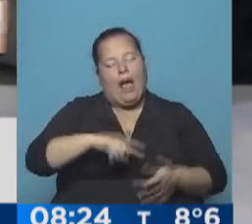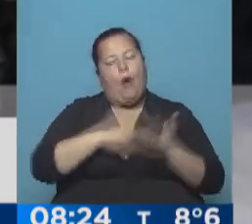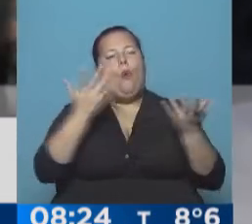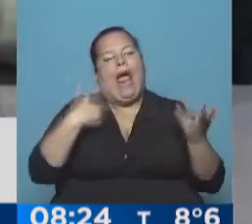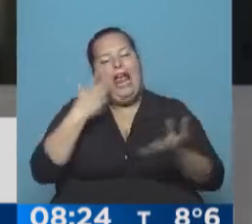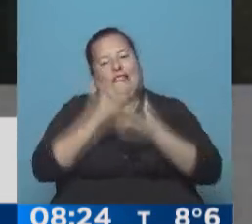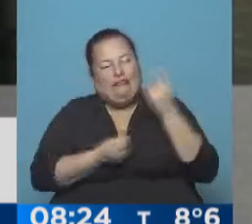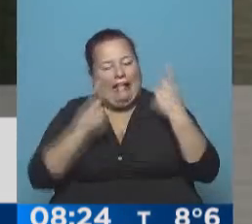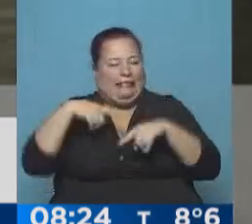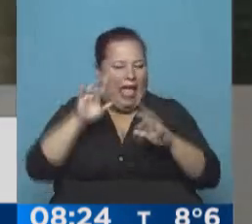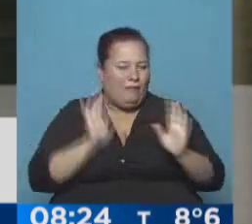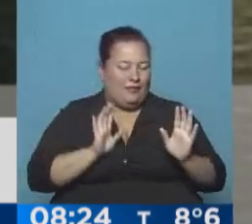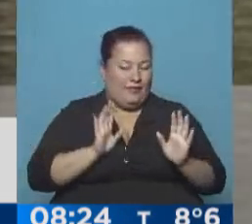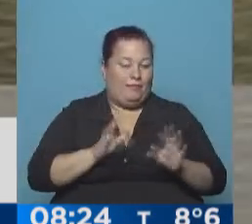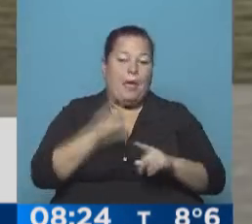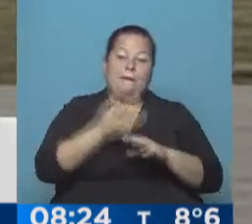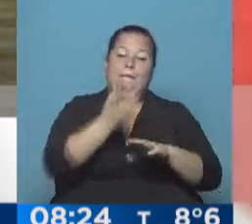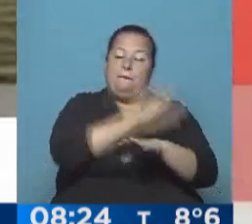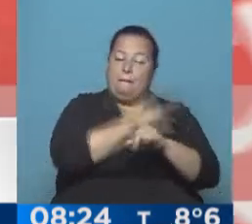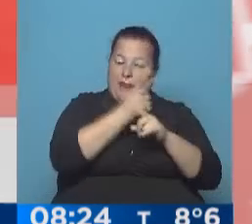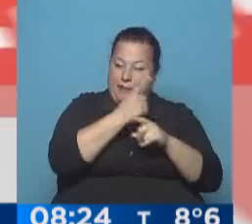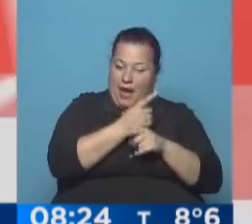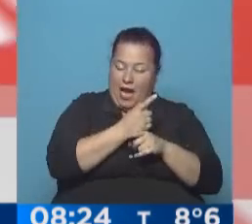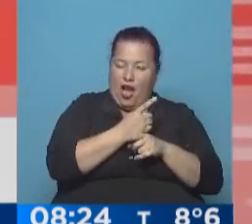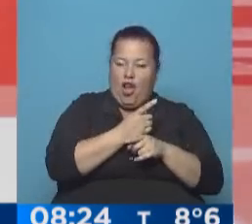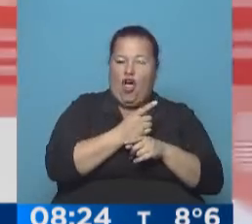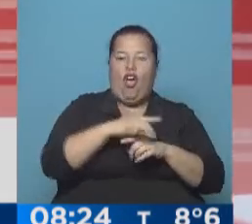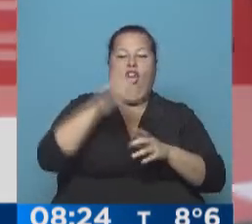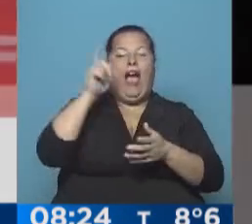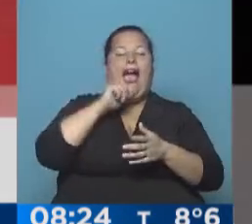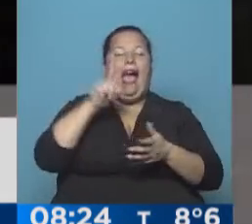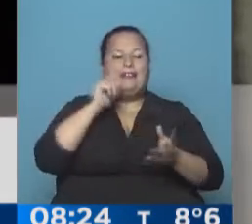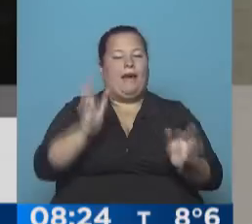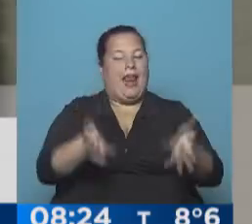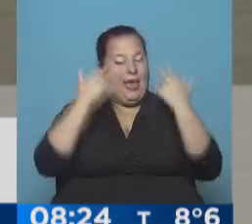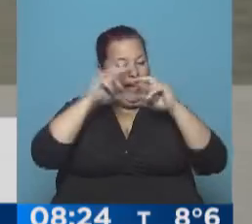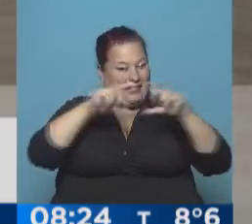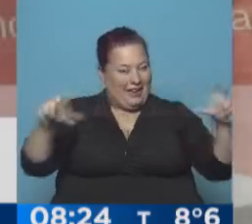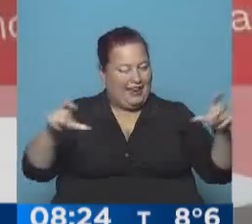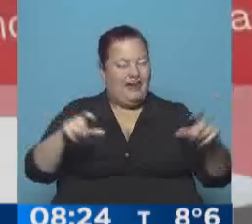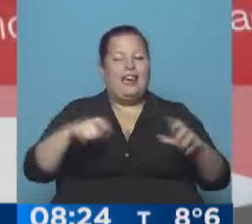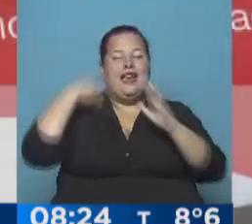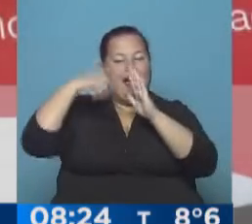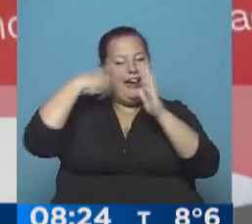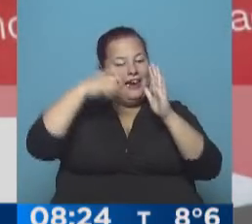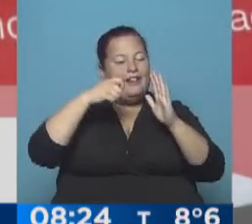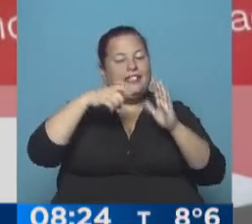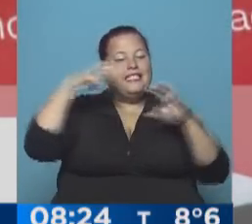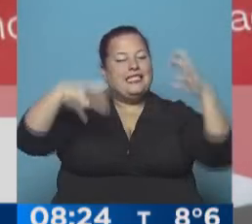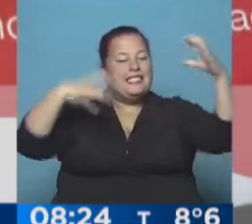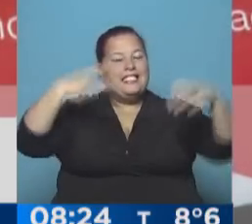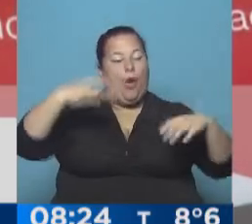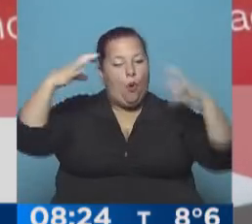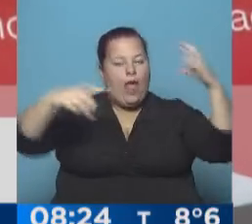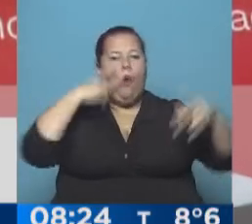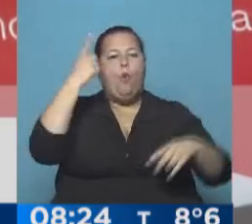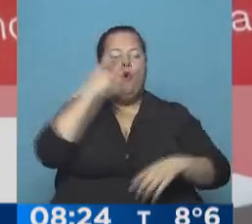fue un error administrativo y antes de eh emitir el acta para levantar esa faja las cámaras de seguridad vieron como